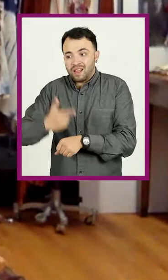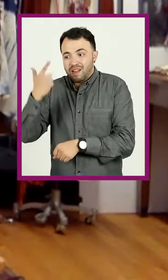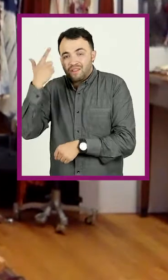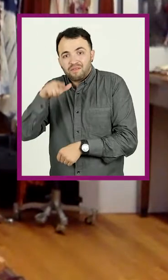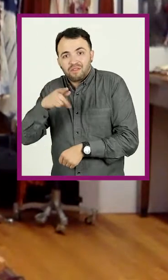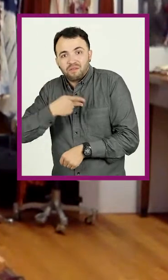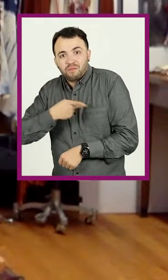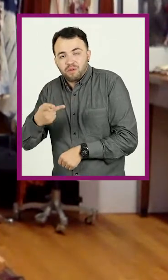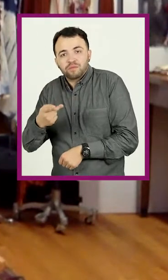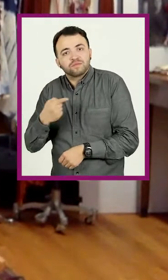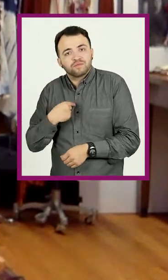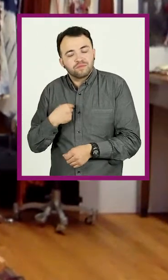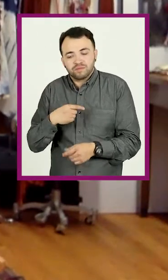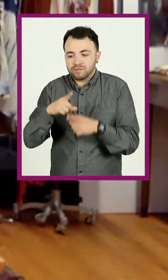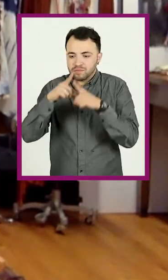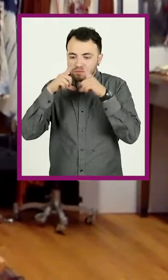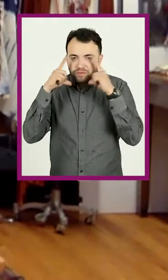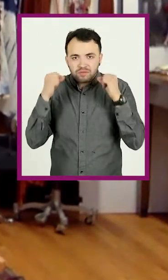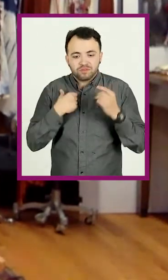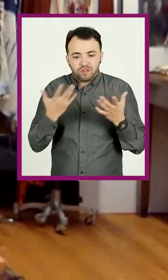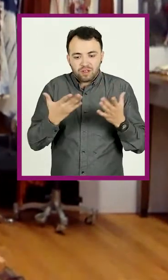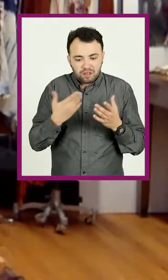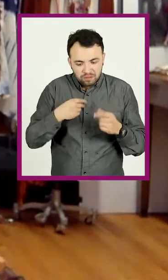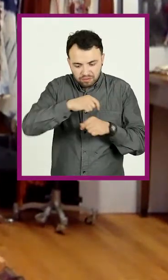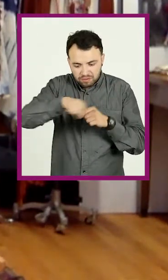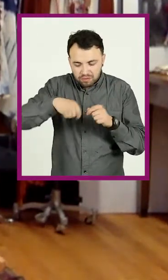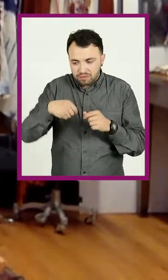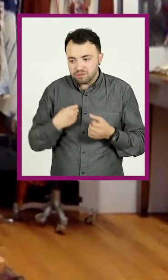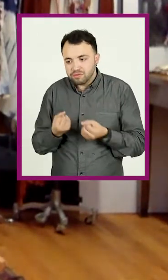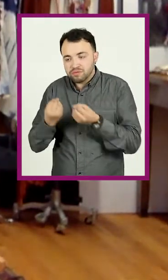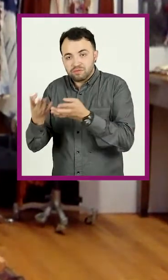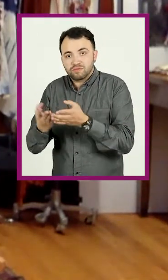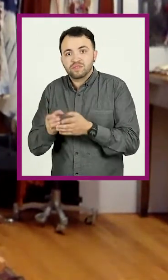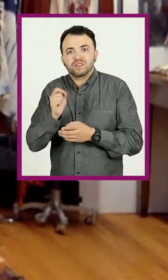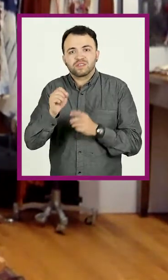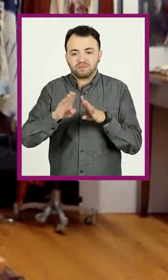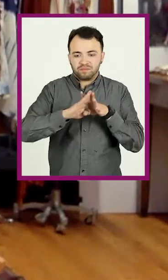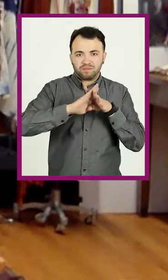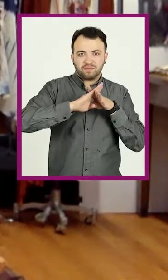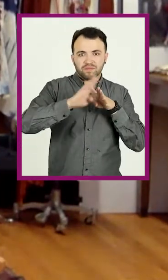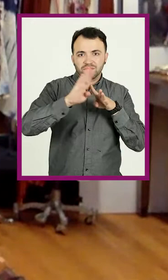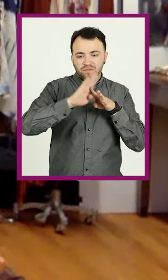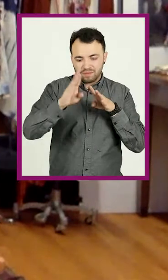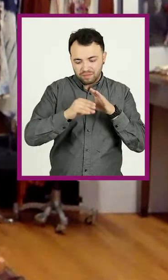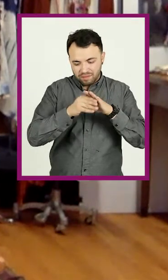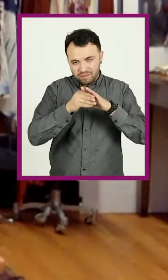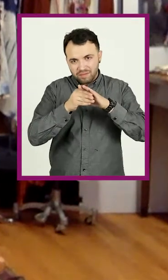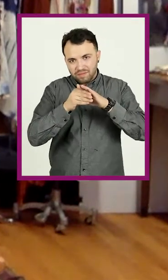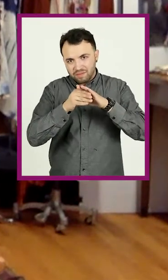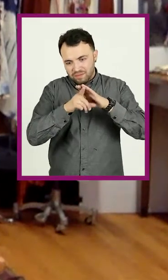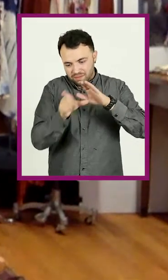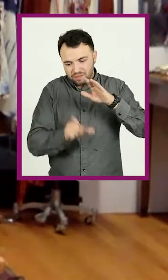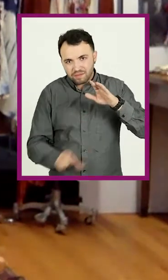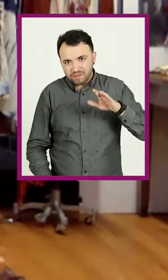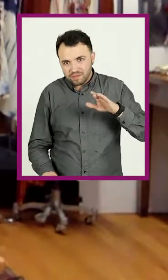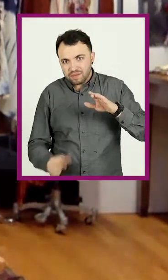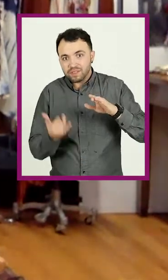caso son zonas de migrantes latinoamericanos y personas afrodescendientes.